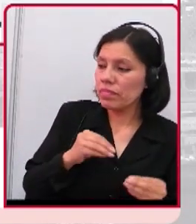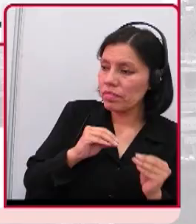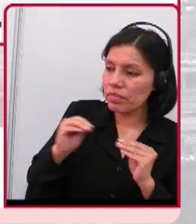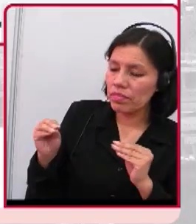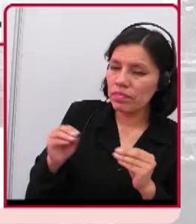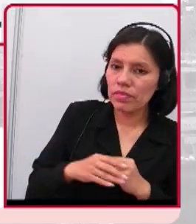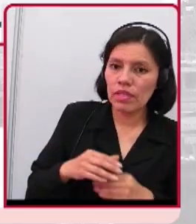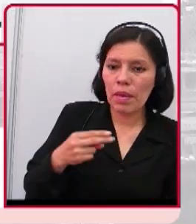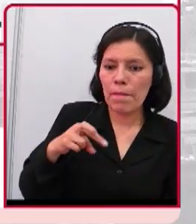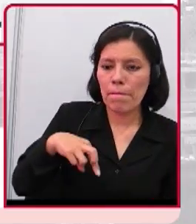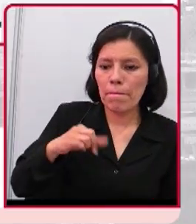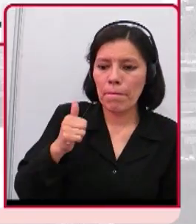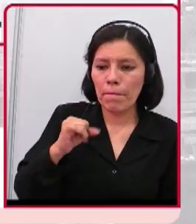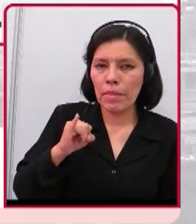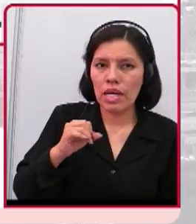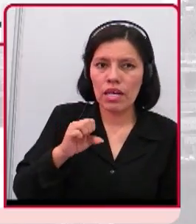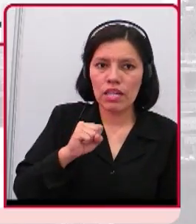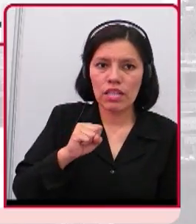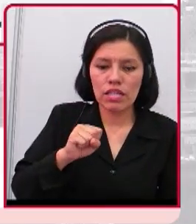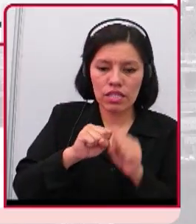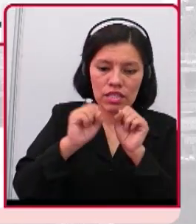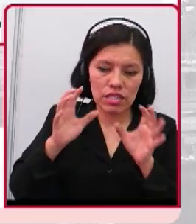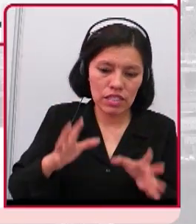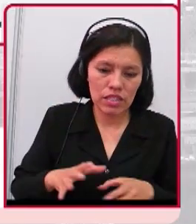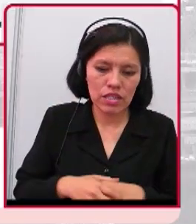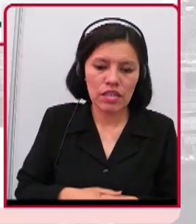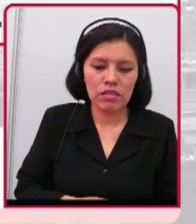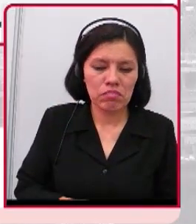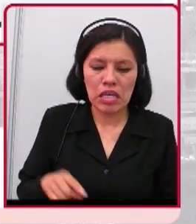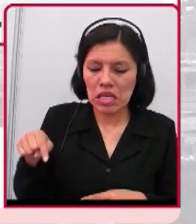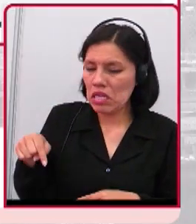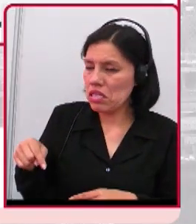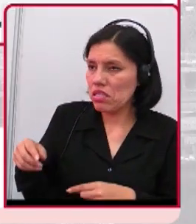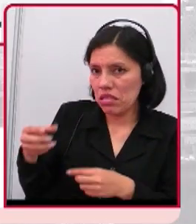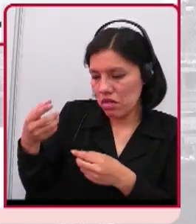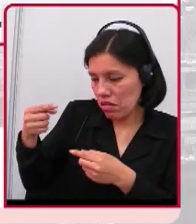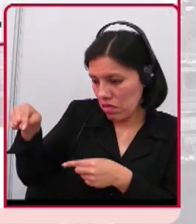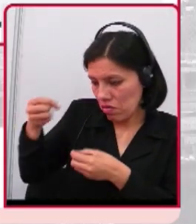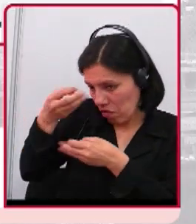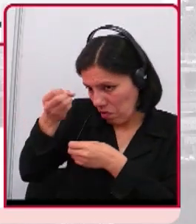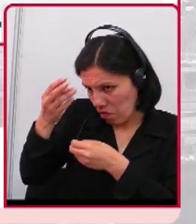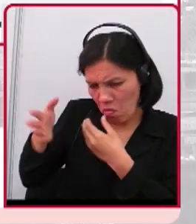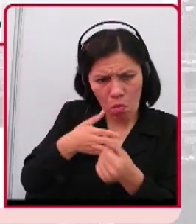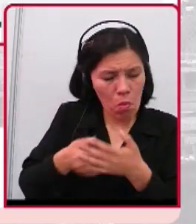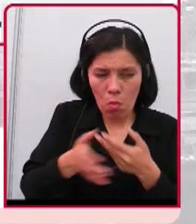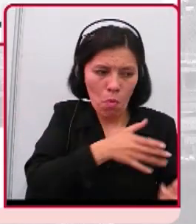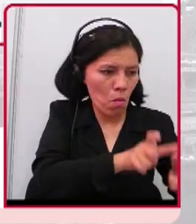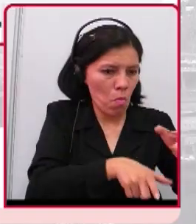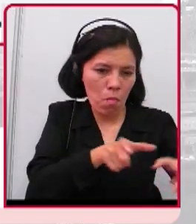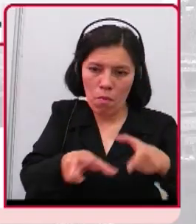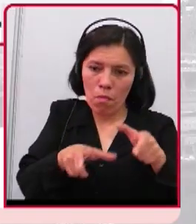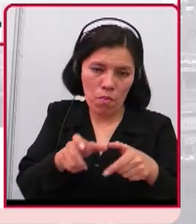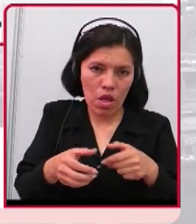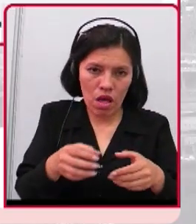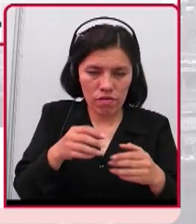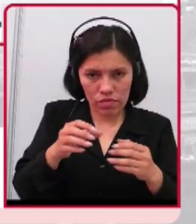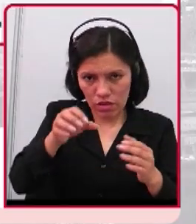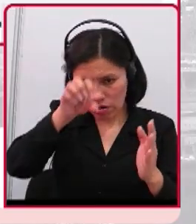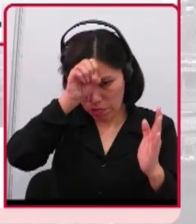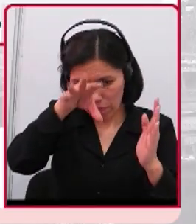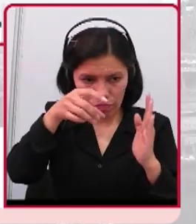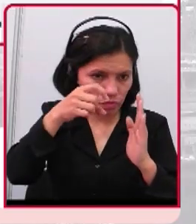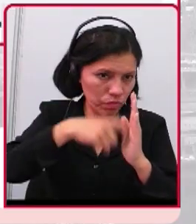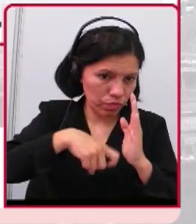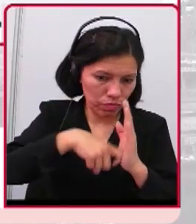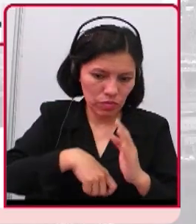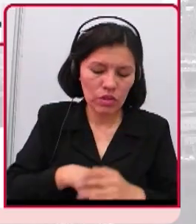Esta señal la tiene el operador en tiempo real o cualquier personal de la mina puede monitorearlo, pero lo principal que queremos es, cuando